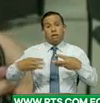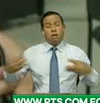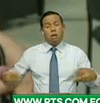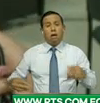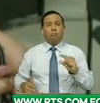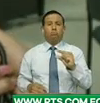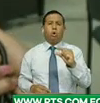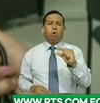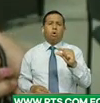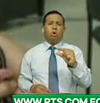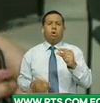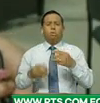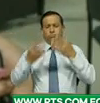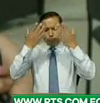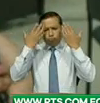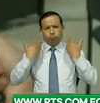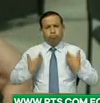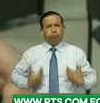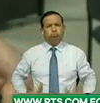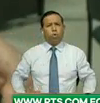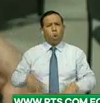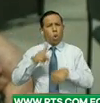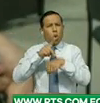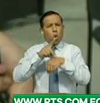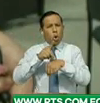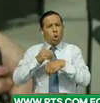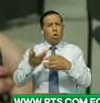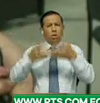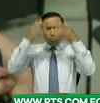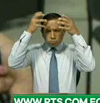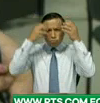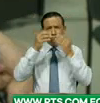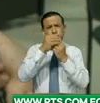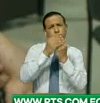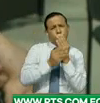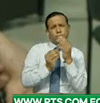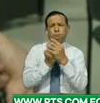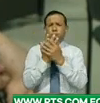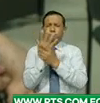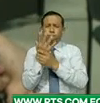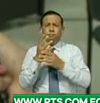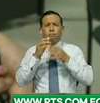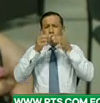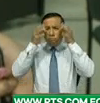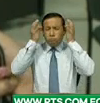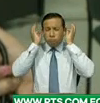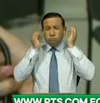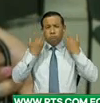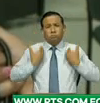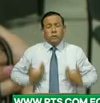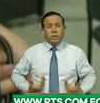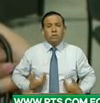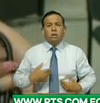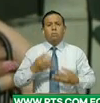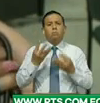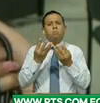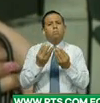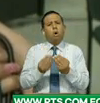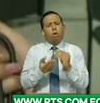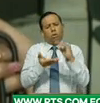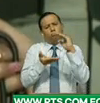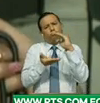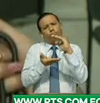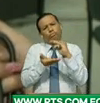batas, son los equipamientos, la vestimenta, toda la vestimenta que tiene que ingresar nuestras enfermeras, nuestros médicos, paramédicos, con la